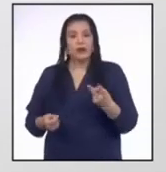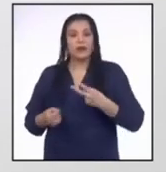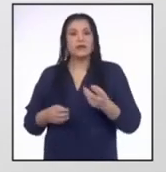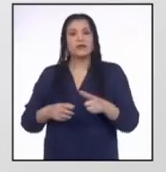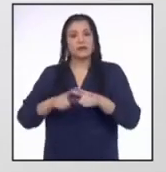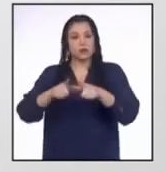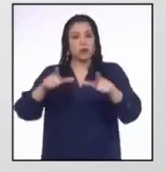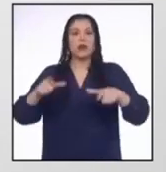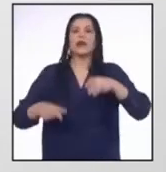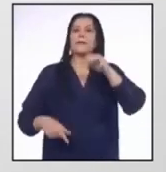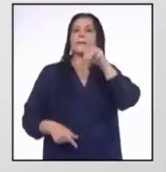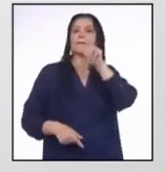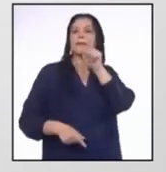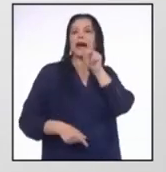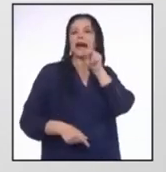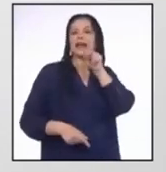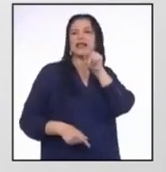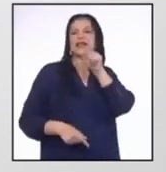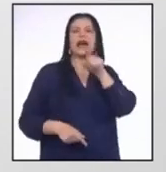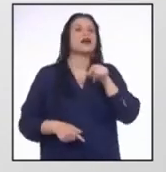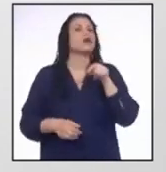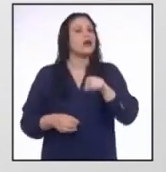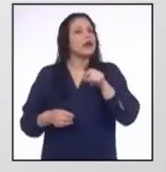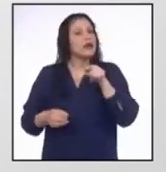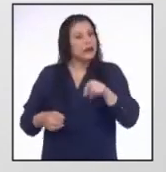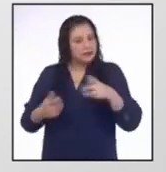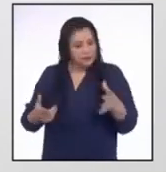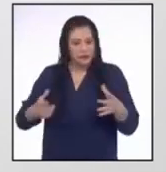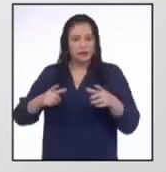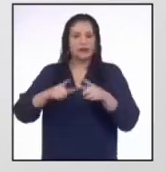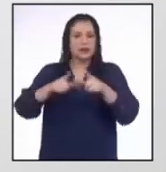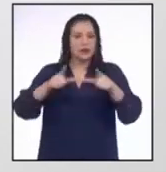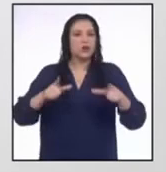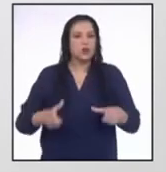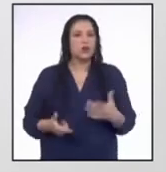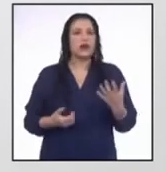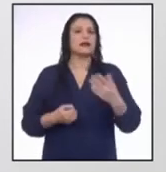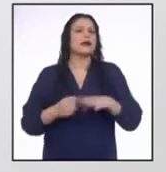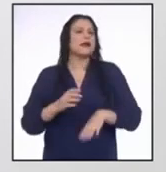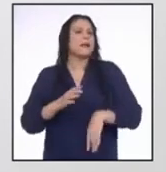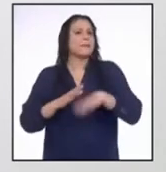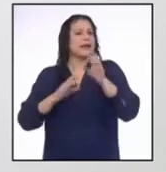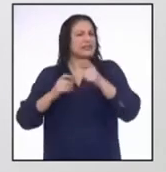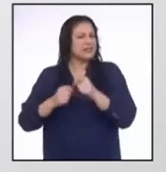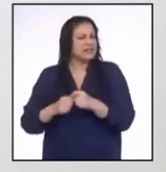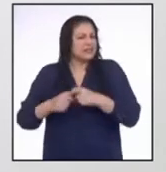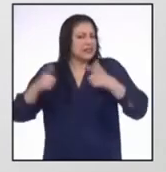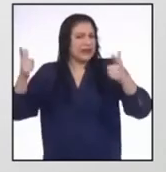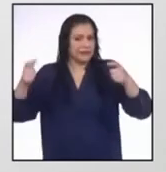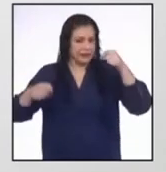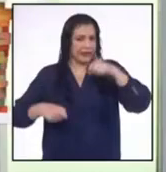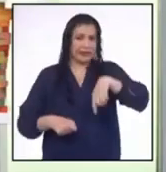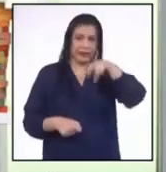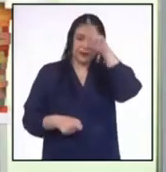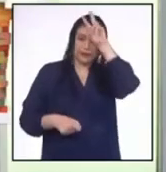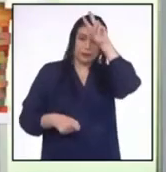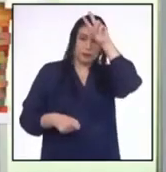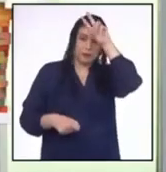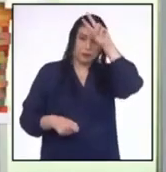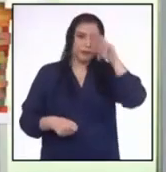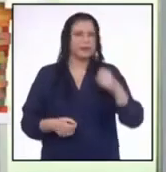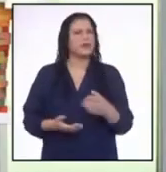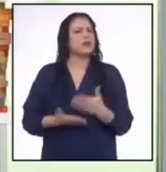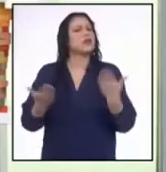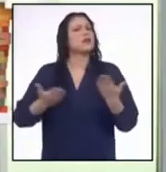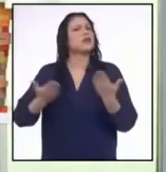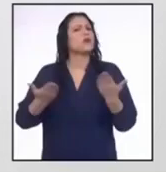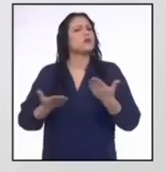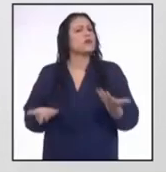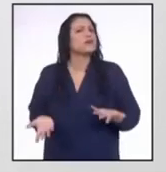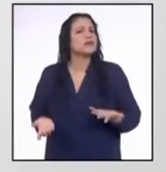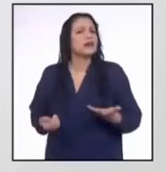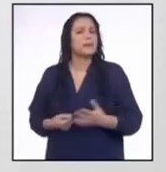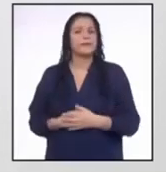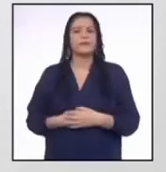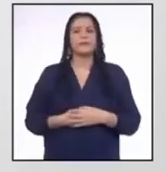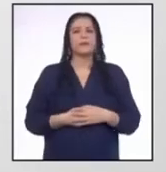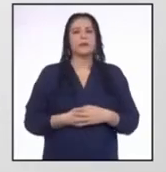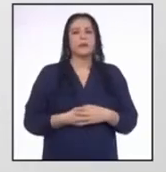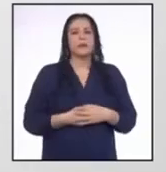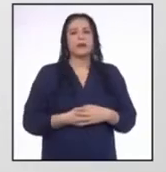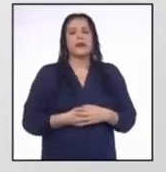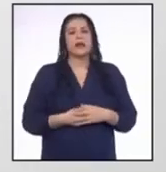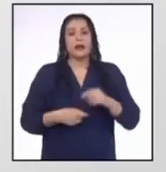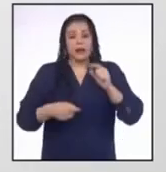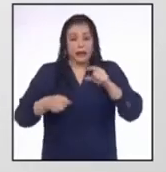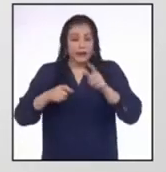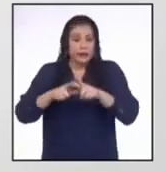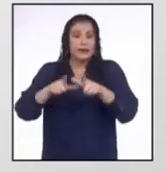complejo Mantaro. Este es el complejo hidroeléctrico más grande del país. ¿Dónde se encuentra? La presa